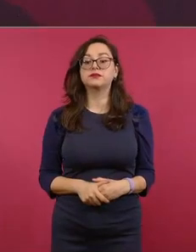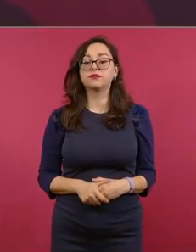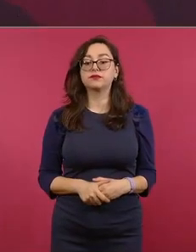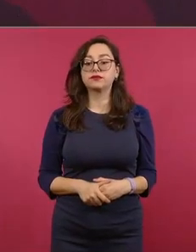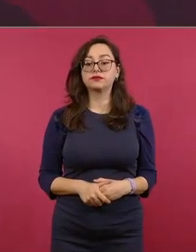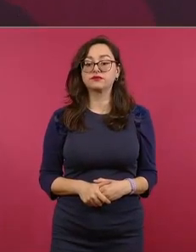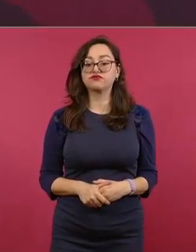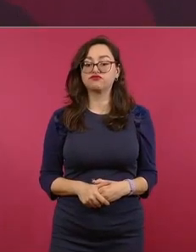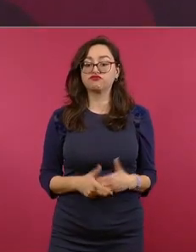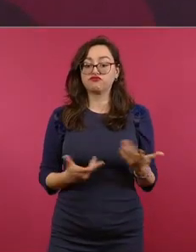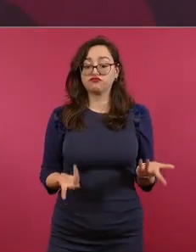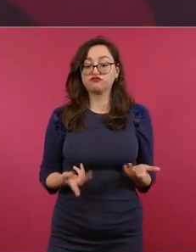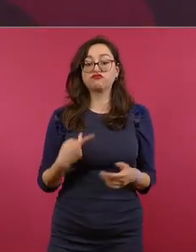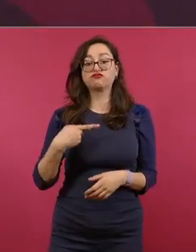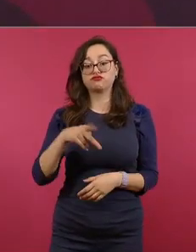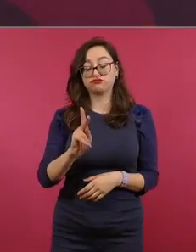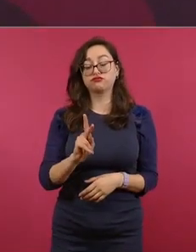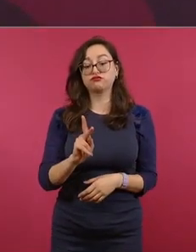que respeten,